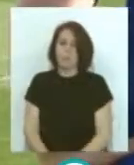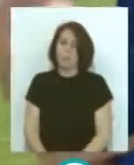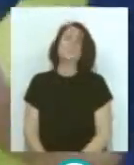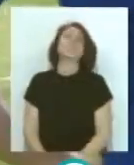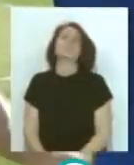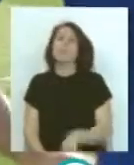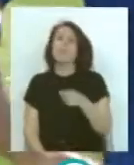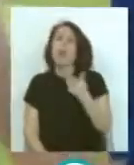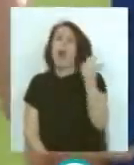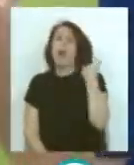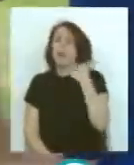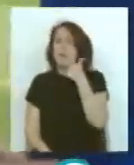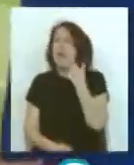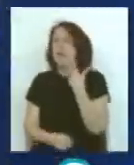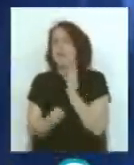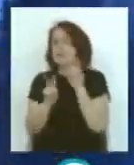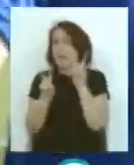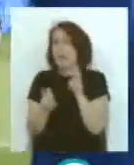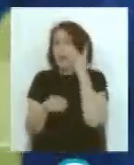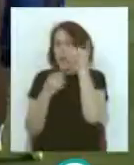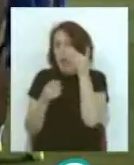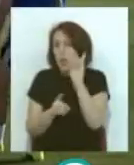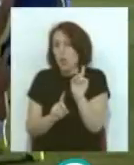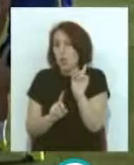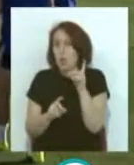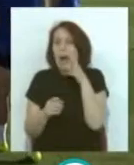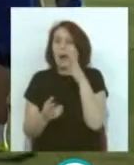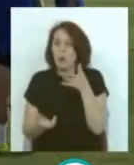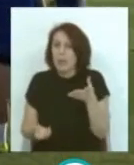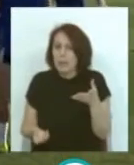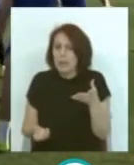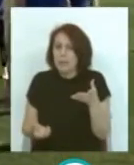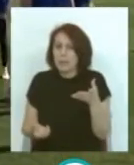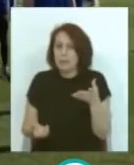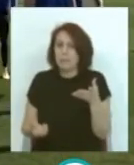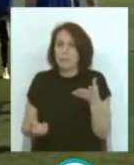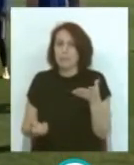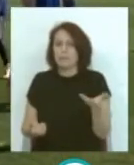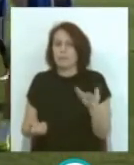tú comentabas un tema que no es menor, porque ahora